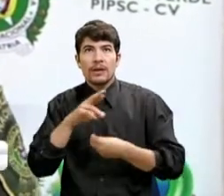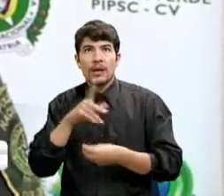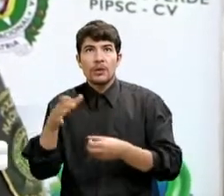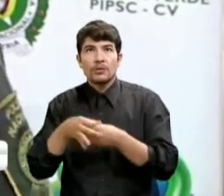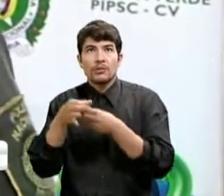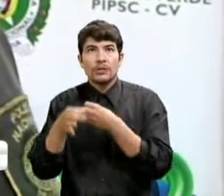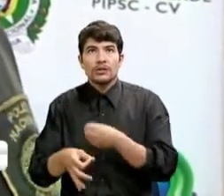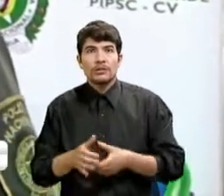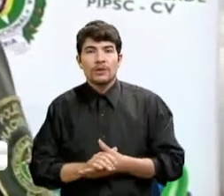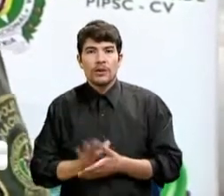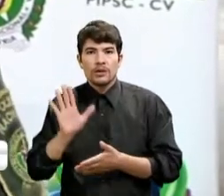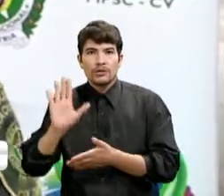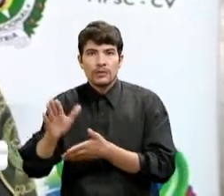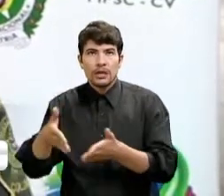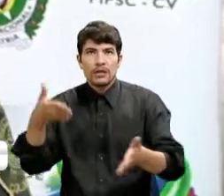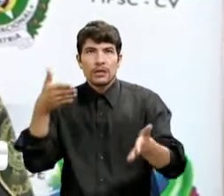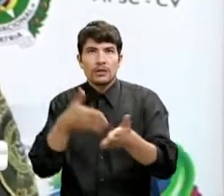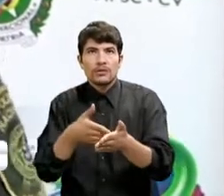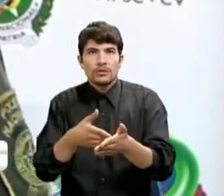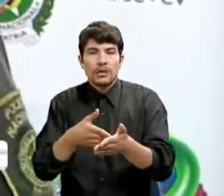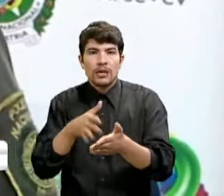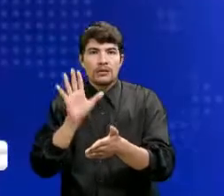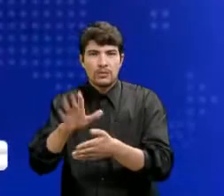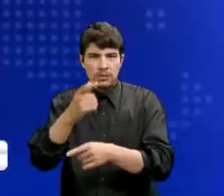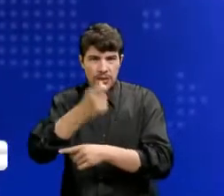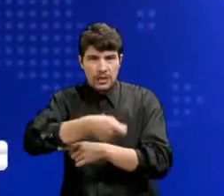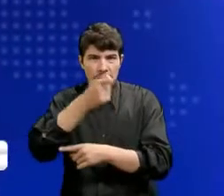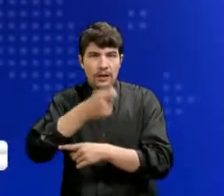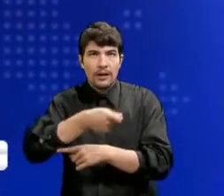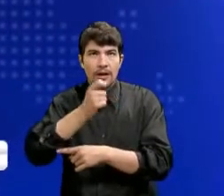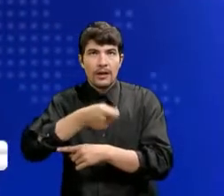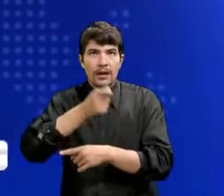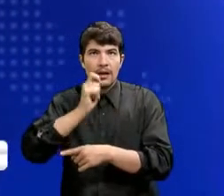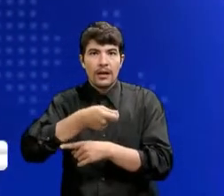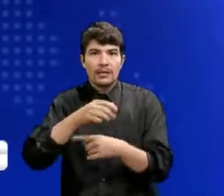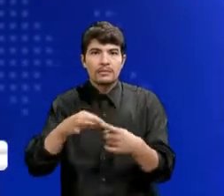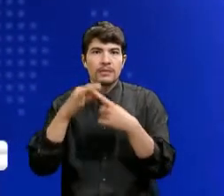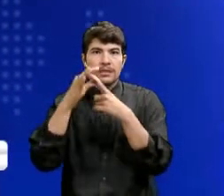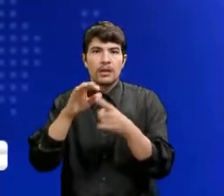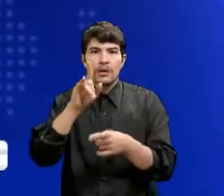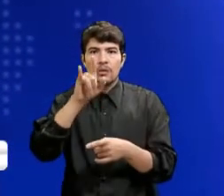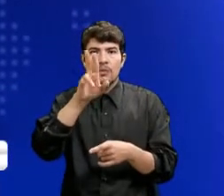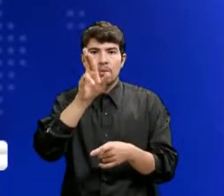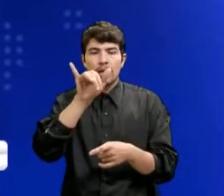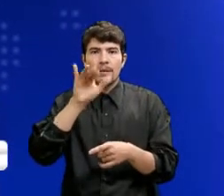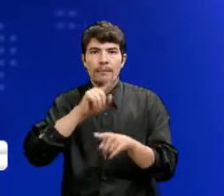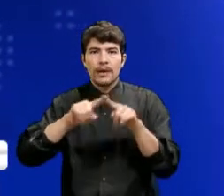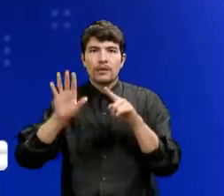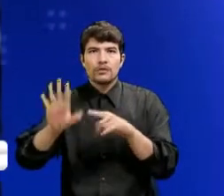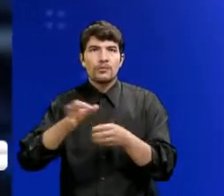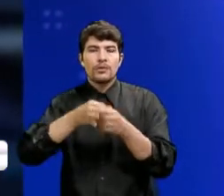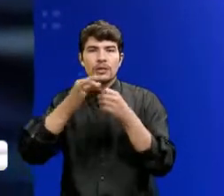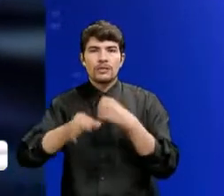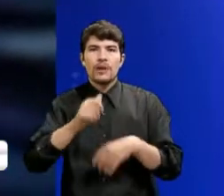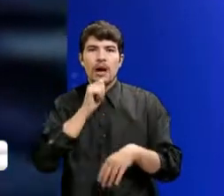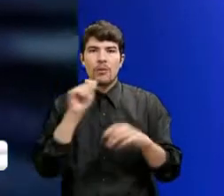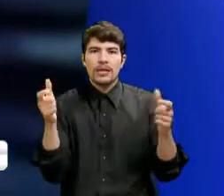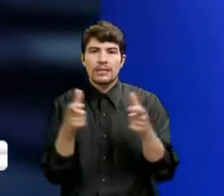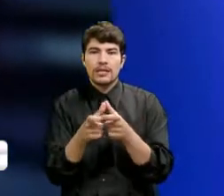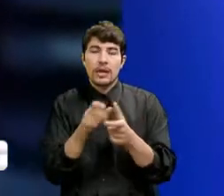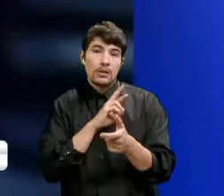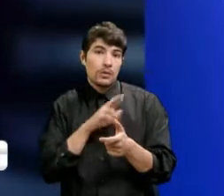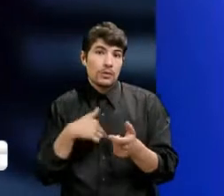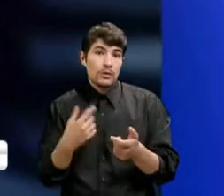la denuncia fue puesta en la fiscalía en la específicamente en la uri pero en el municipio de aguachica tenemos